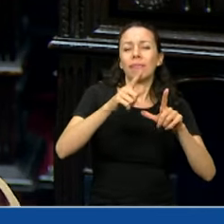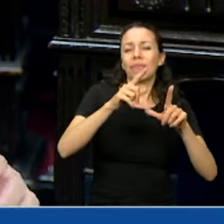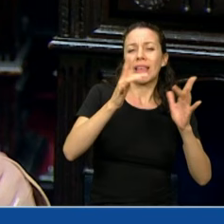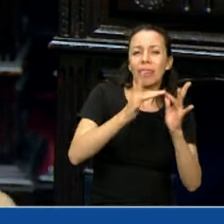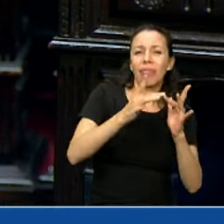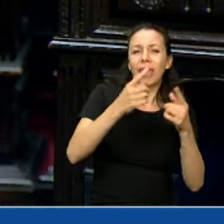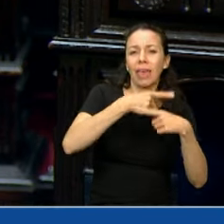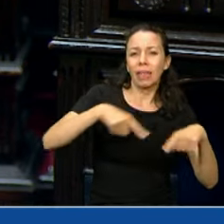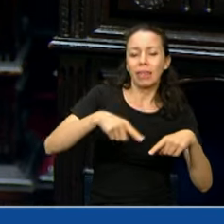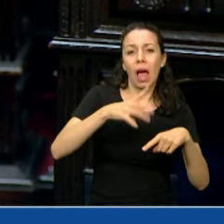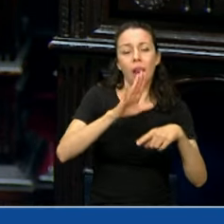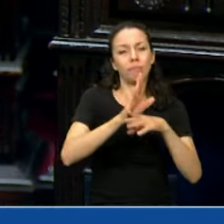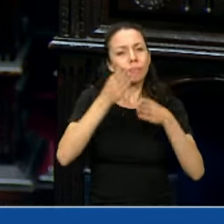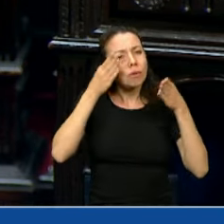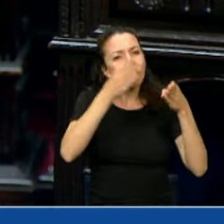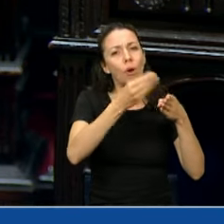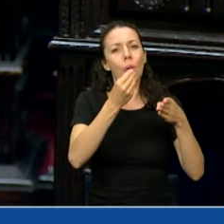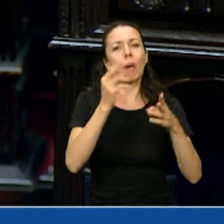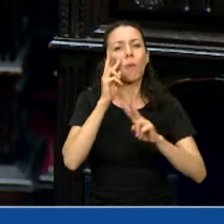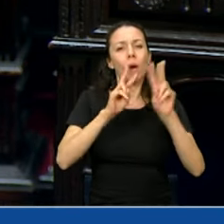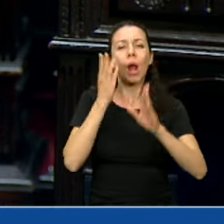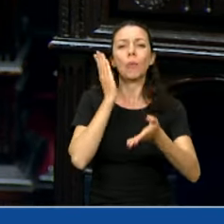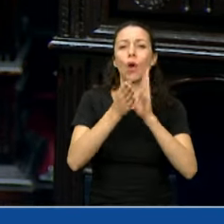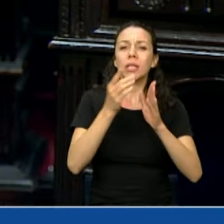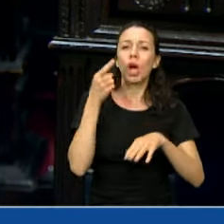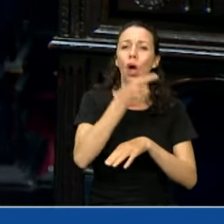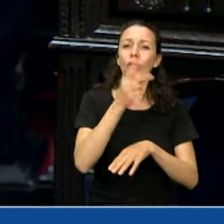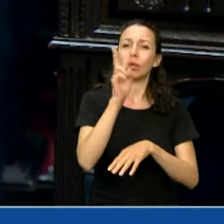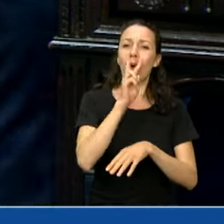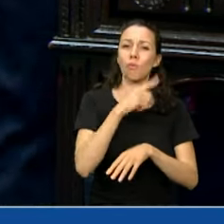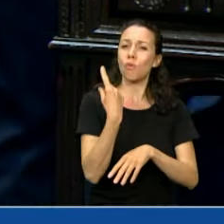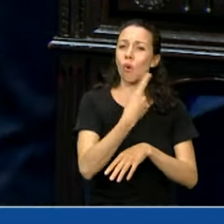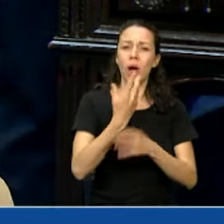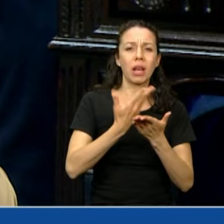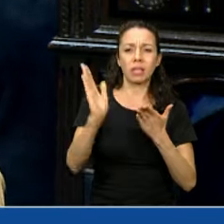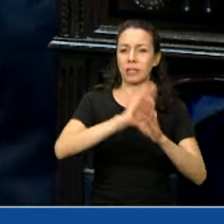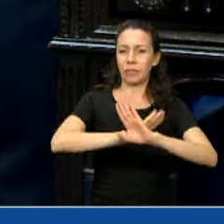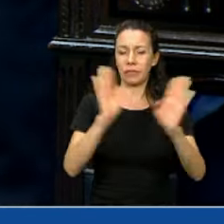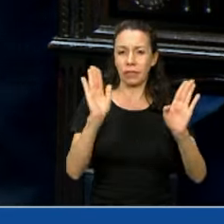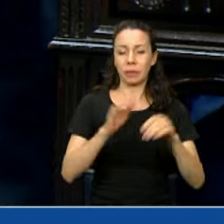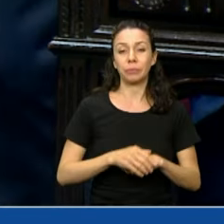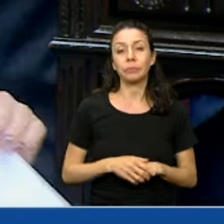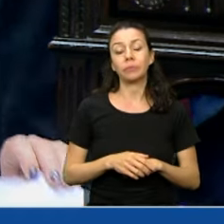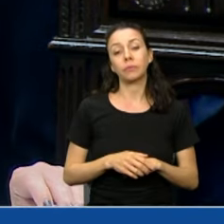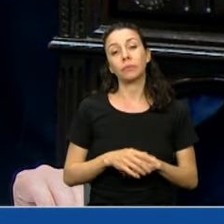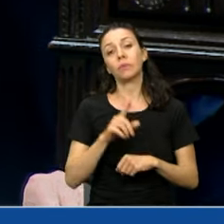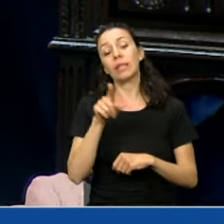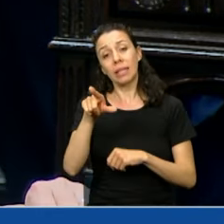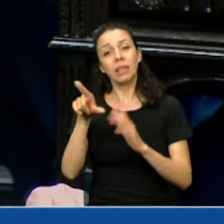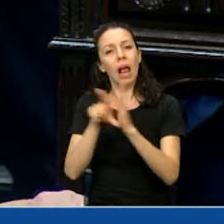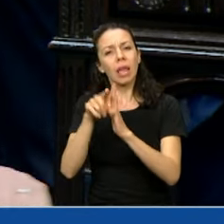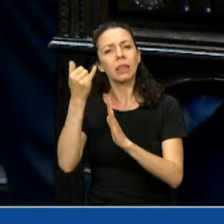el foco puesto para erradicar la violencia contra nosotras y el otro punto fundamental que tiene esta